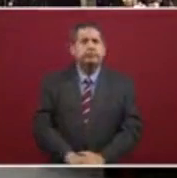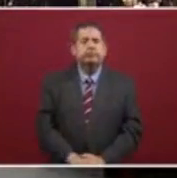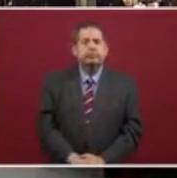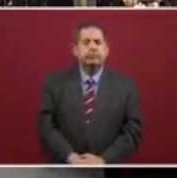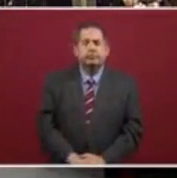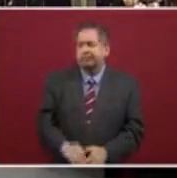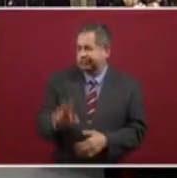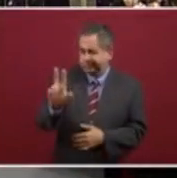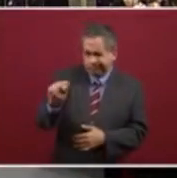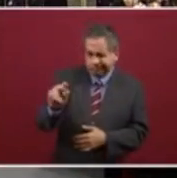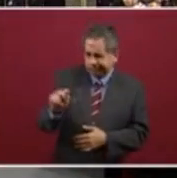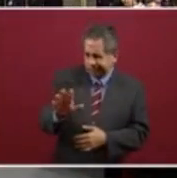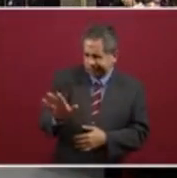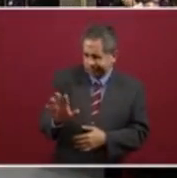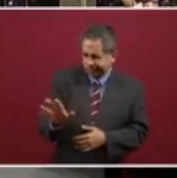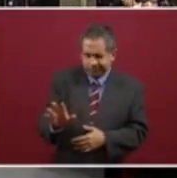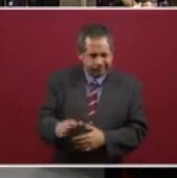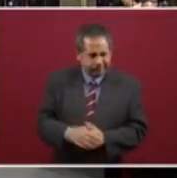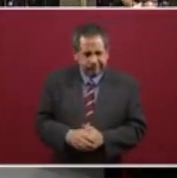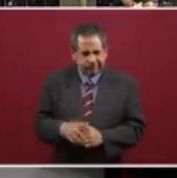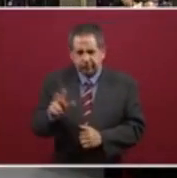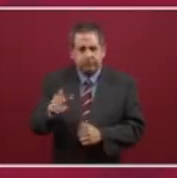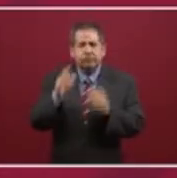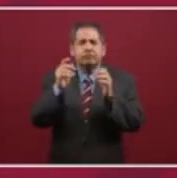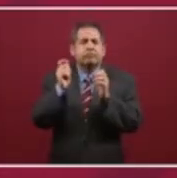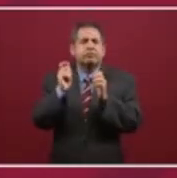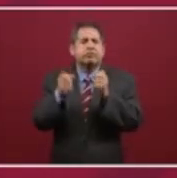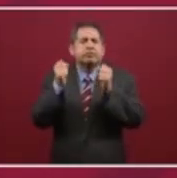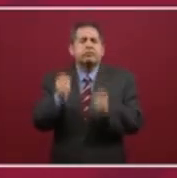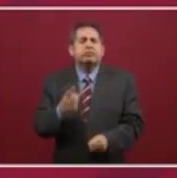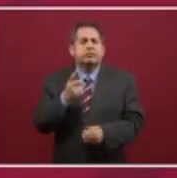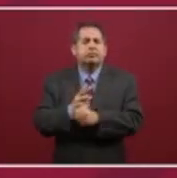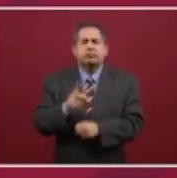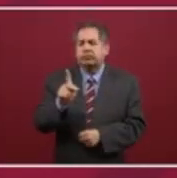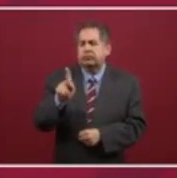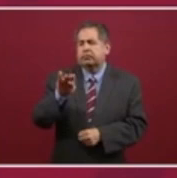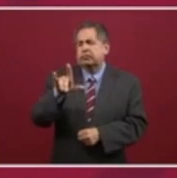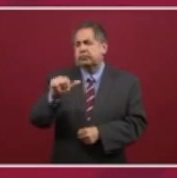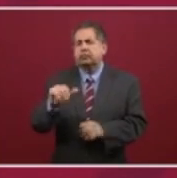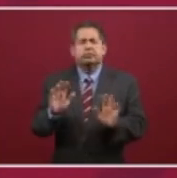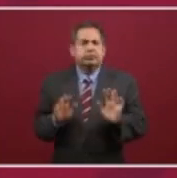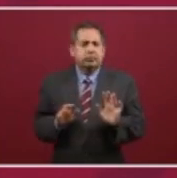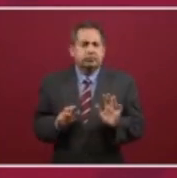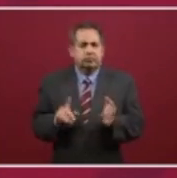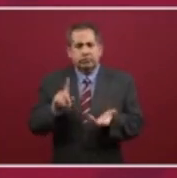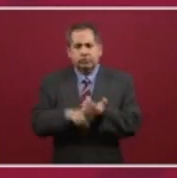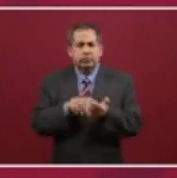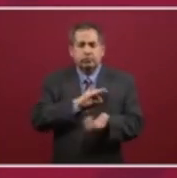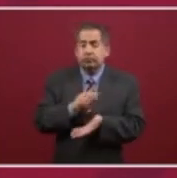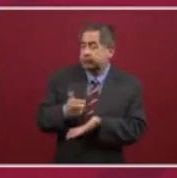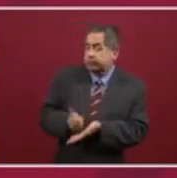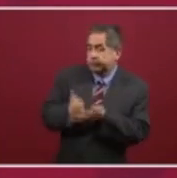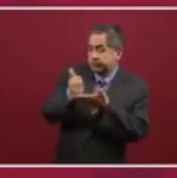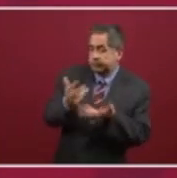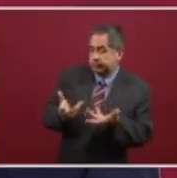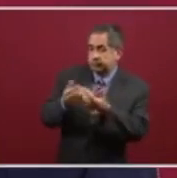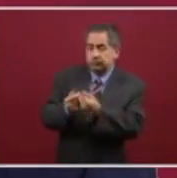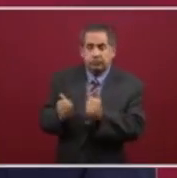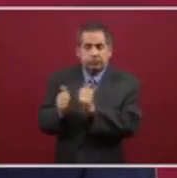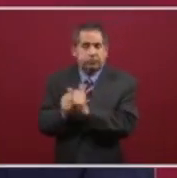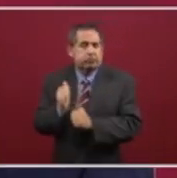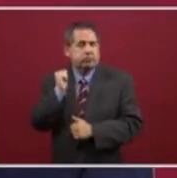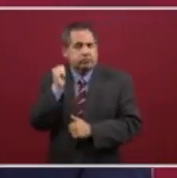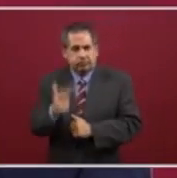No, es seguridad pública, pero pueden ayudar con esta